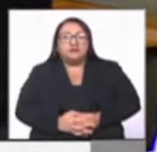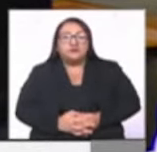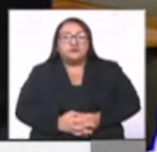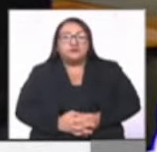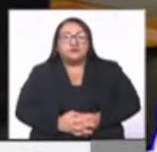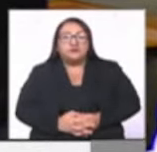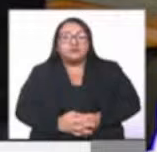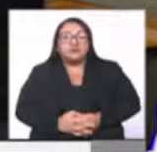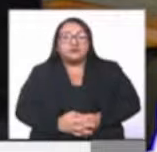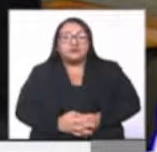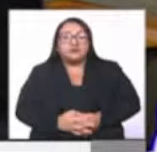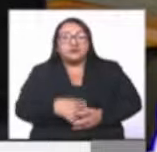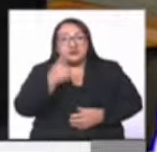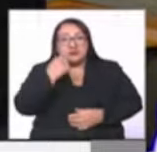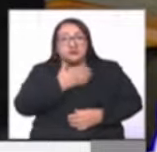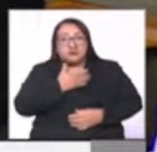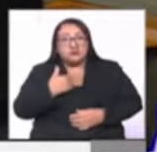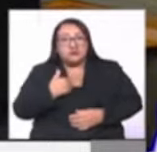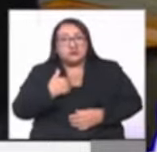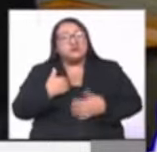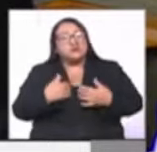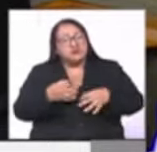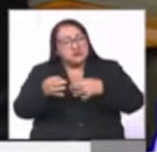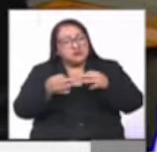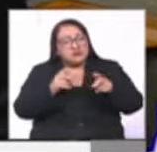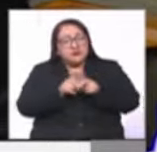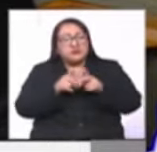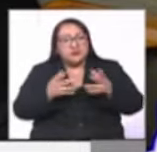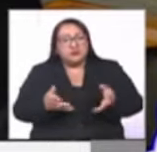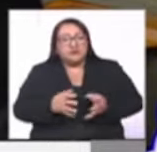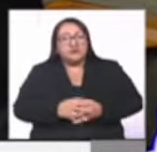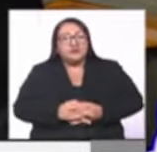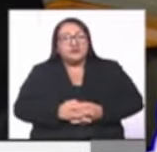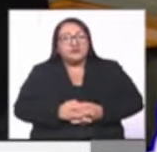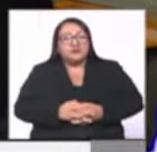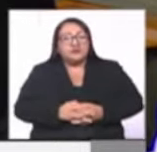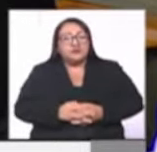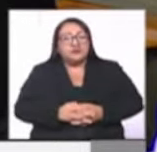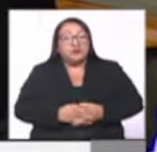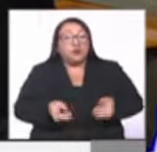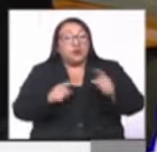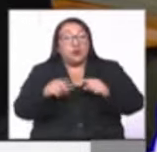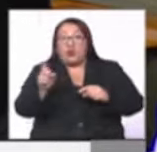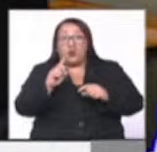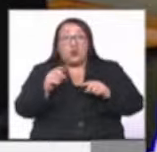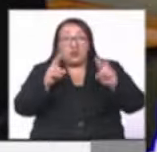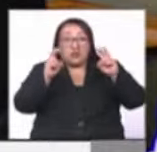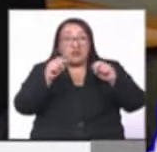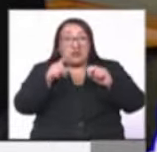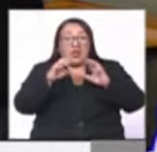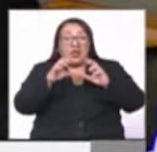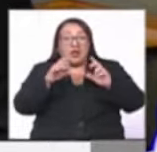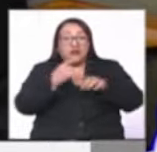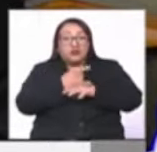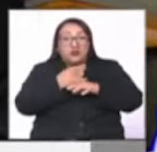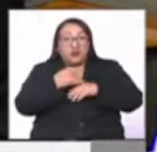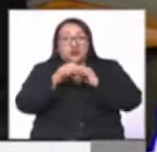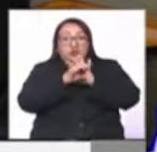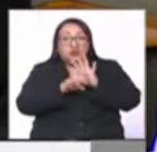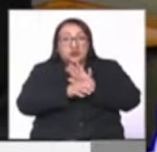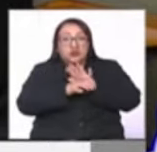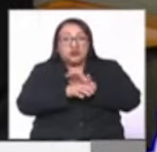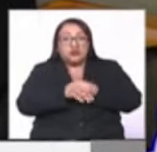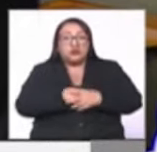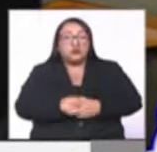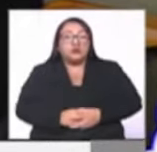repetitivos señor presidente se ha aludido también aún cuando no es materia de esta acusación constitucional